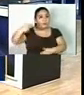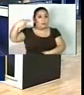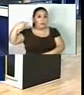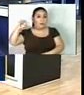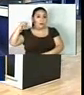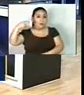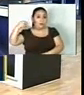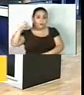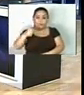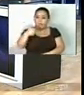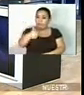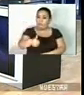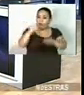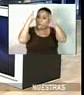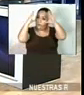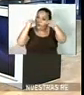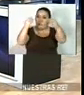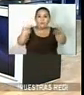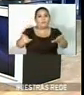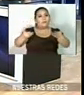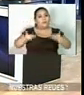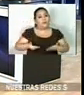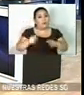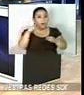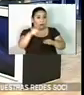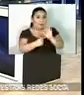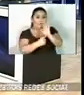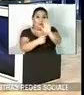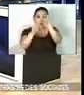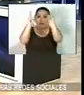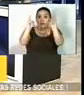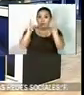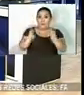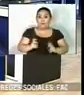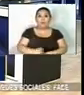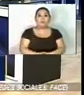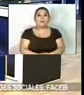estelar. Así es, muy buenas noches, bienvenidos, vamos a comenzar con nuestros titulares.